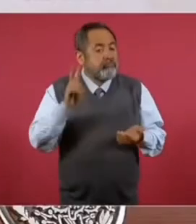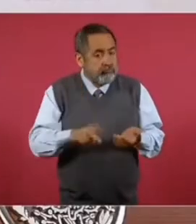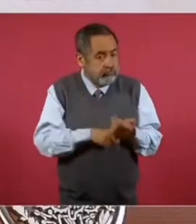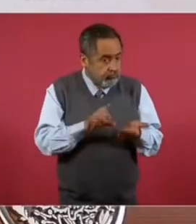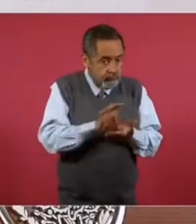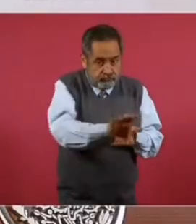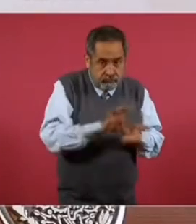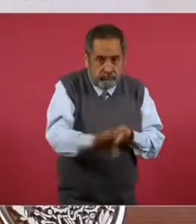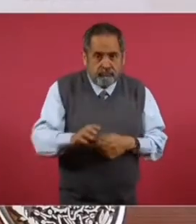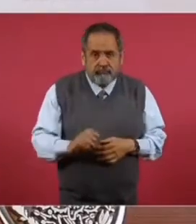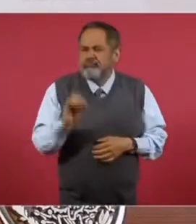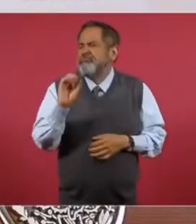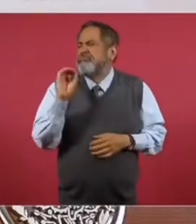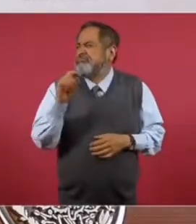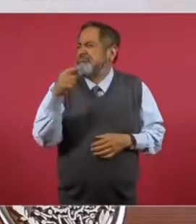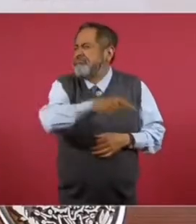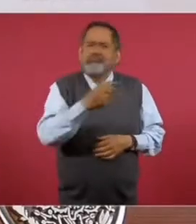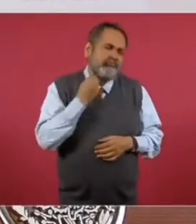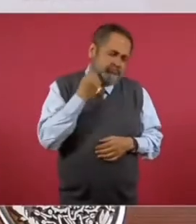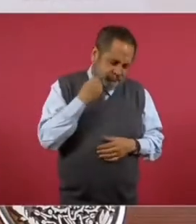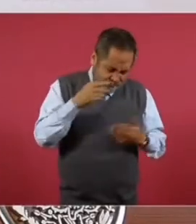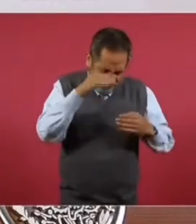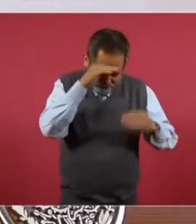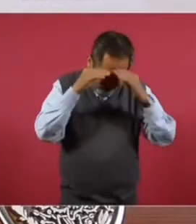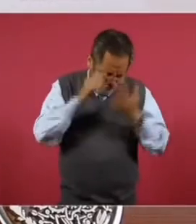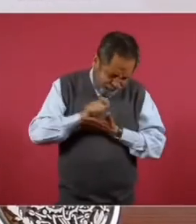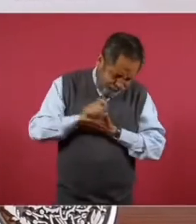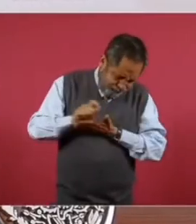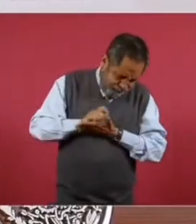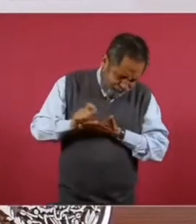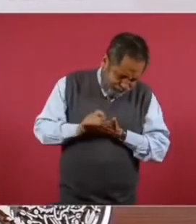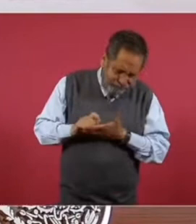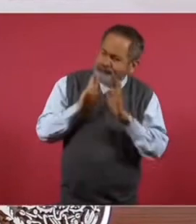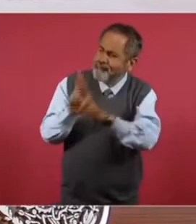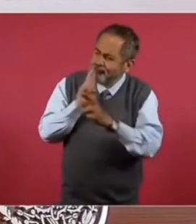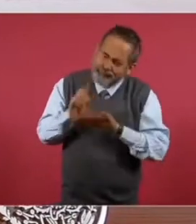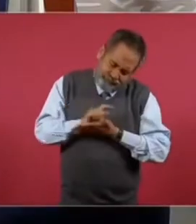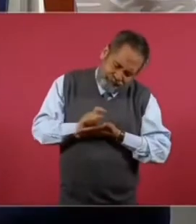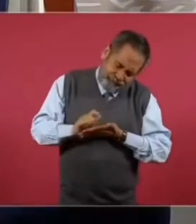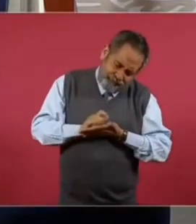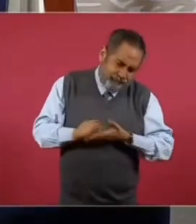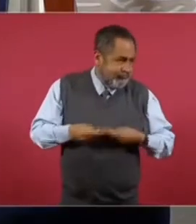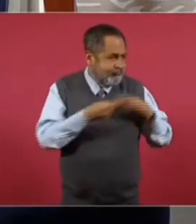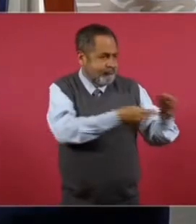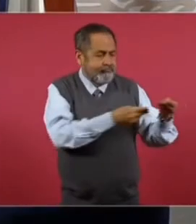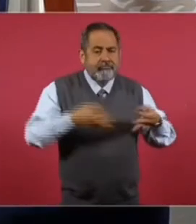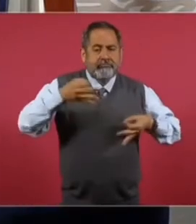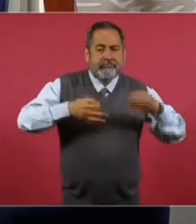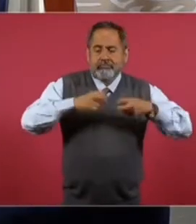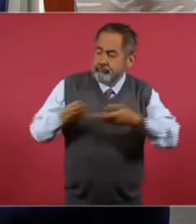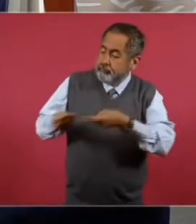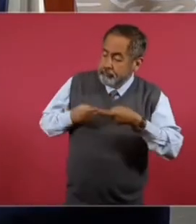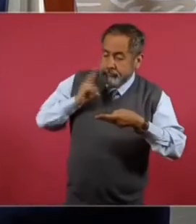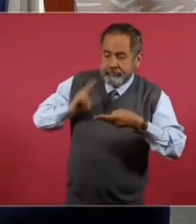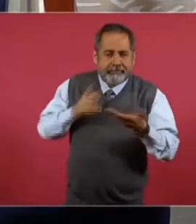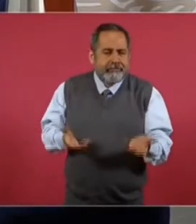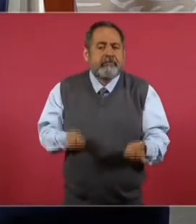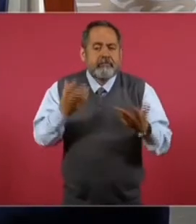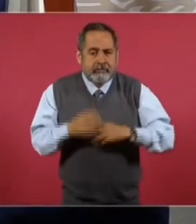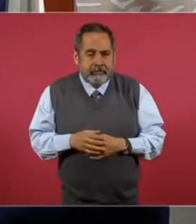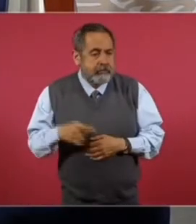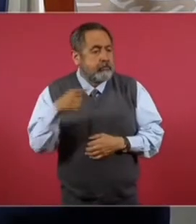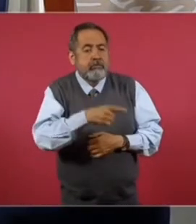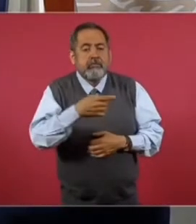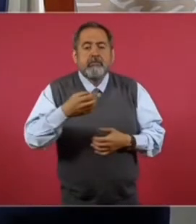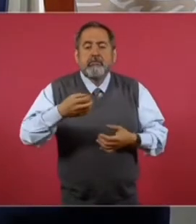los proyectistas, que son los que trabajan, y cuánto puede estar recibiendo un juez,